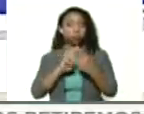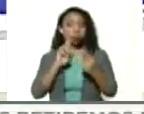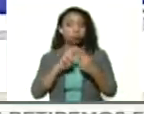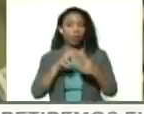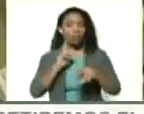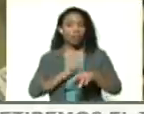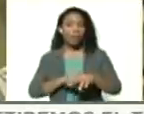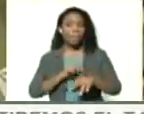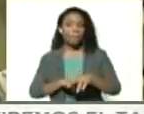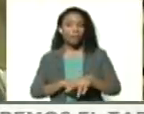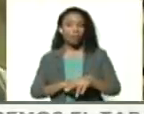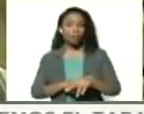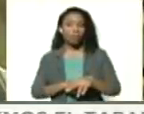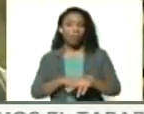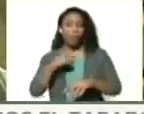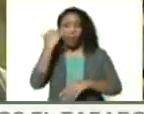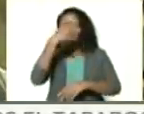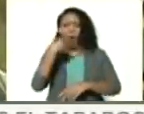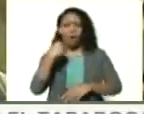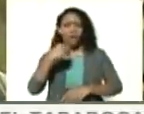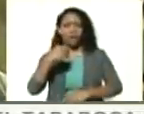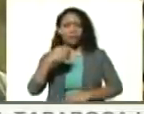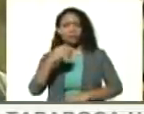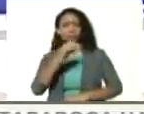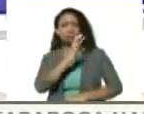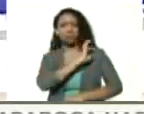época. Joven teniente coronel.